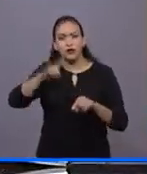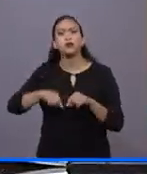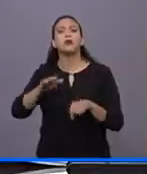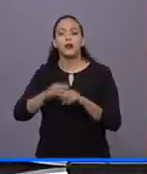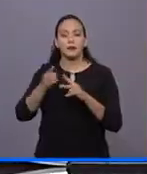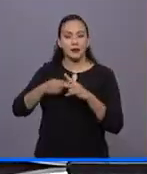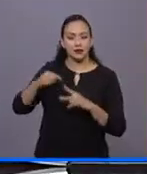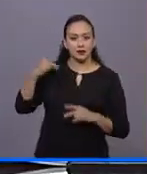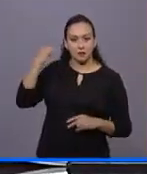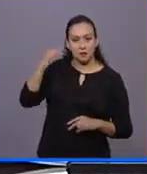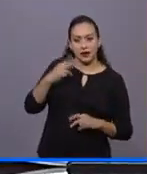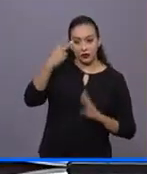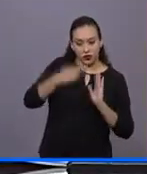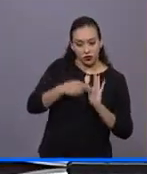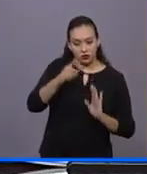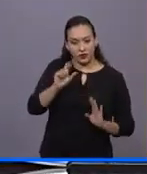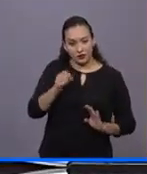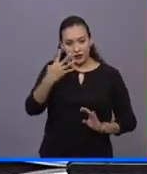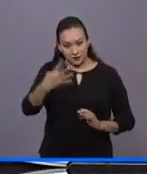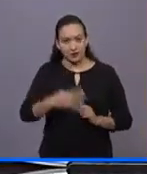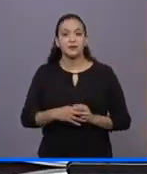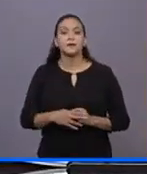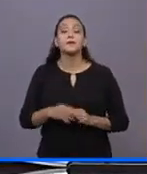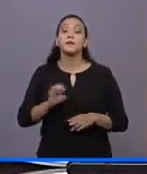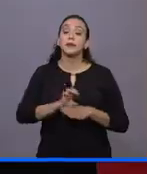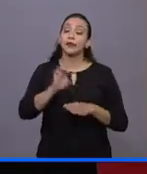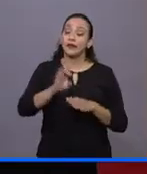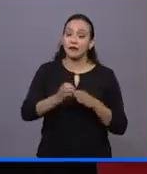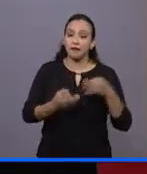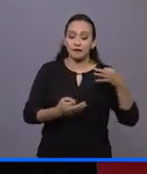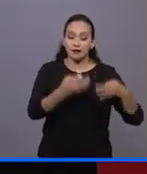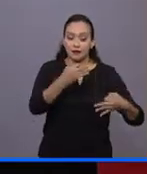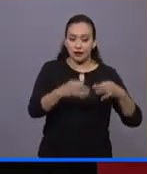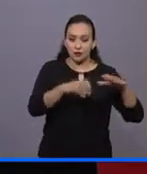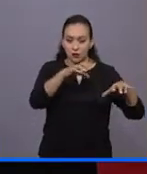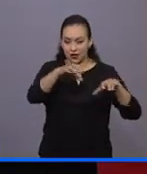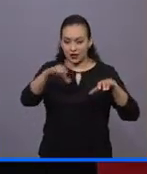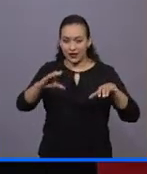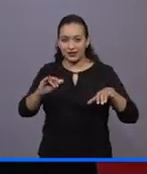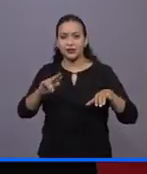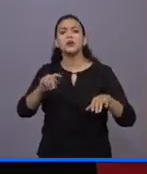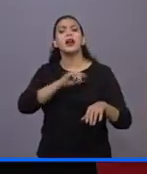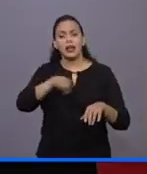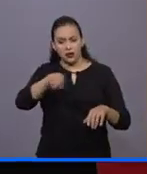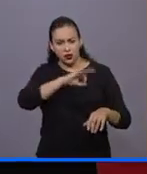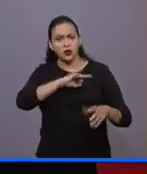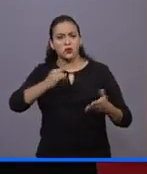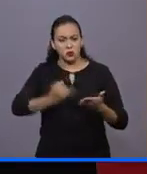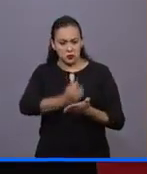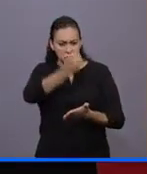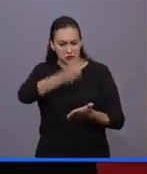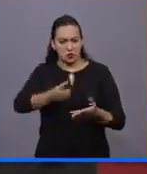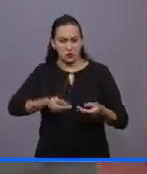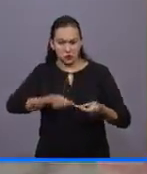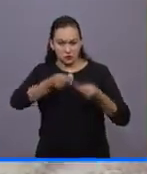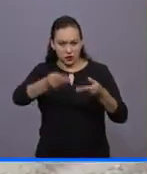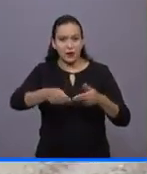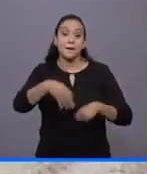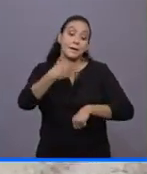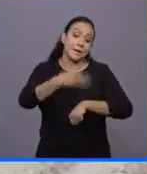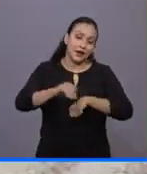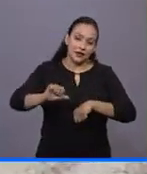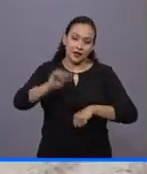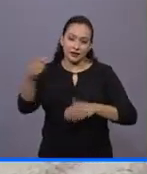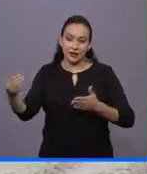marzo de 2024, por lo que los tribunales colegiados de circuito podrán dictar sentencia en los asuntos en los que se impugna